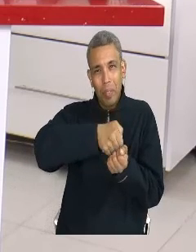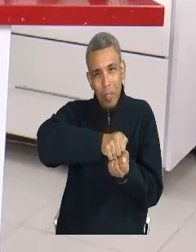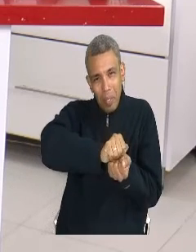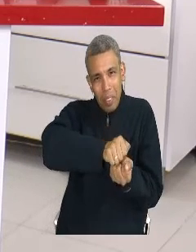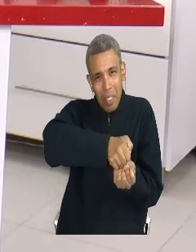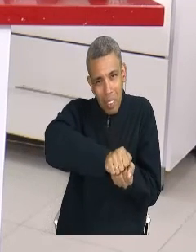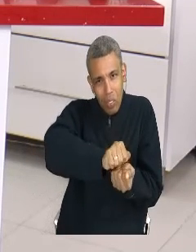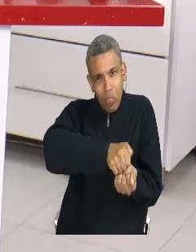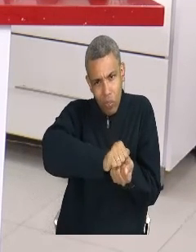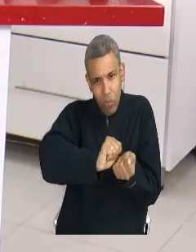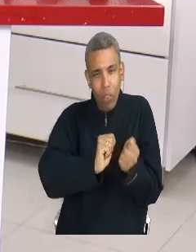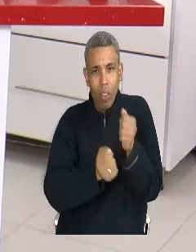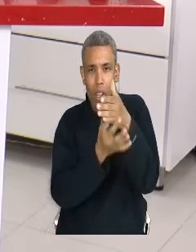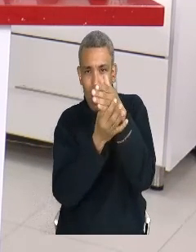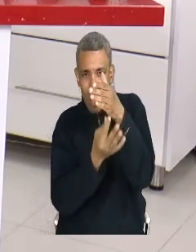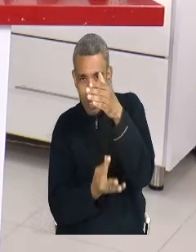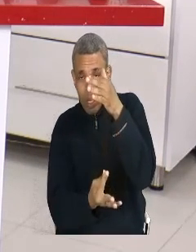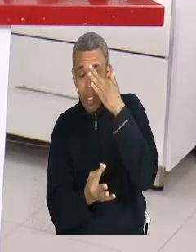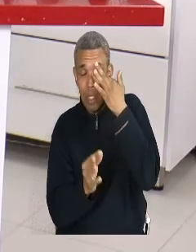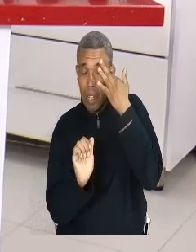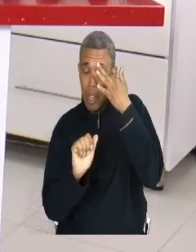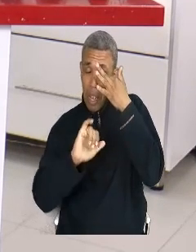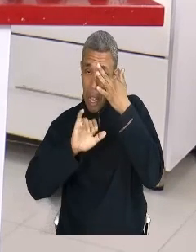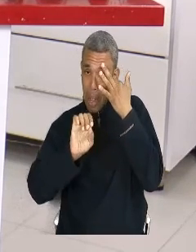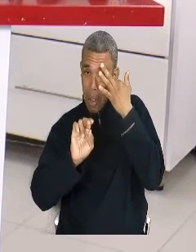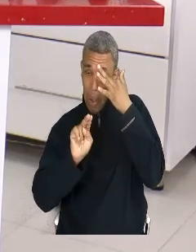También vamos a decorar con unas semillas de ajonjolí.